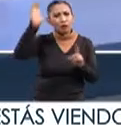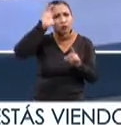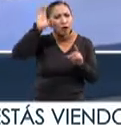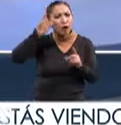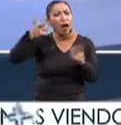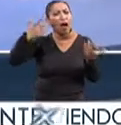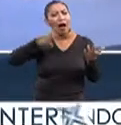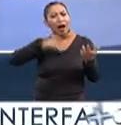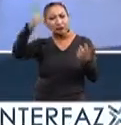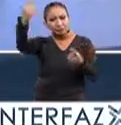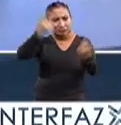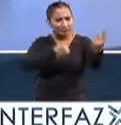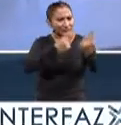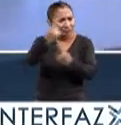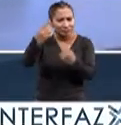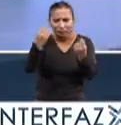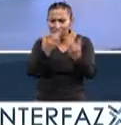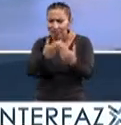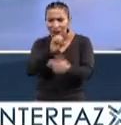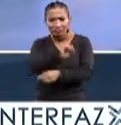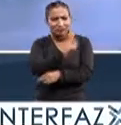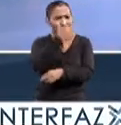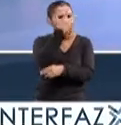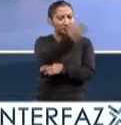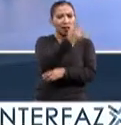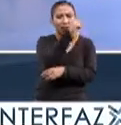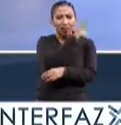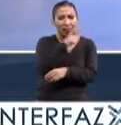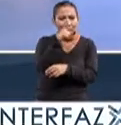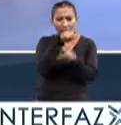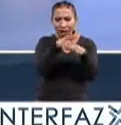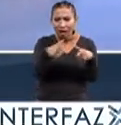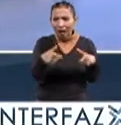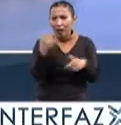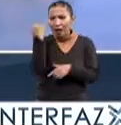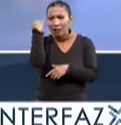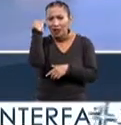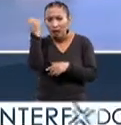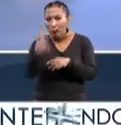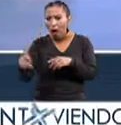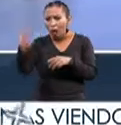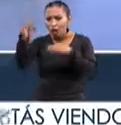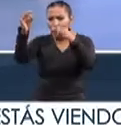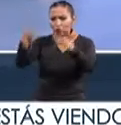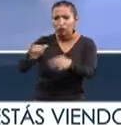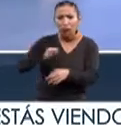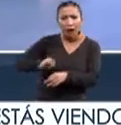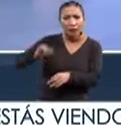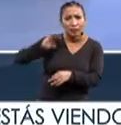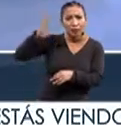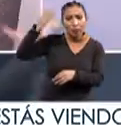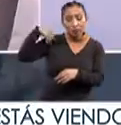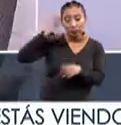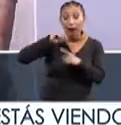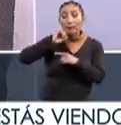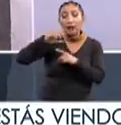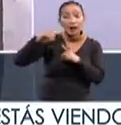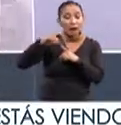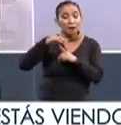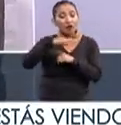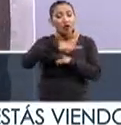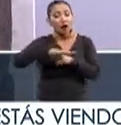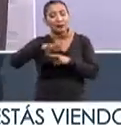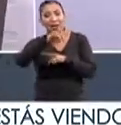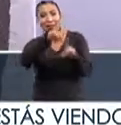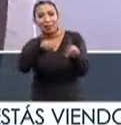donde conviven, pues además de 68 lenguas indígenas y pueblos originarios, la influencia, ¿no?